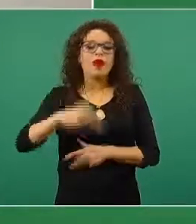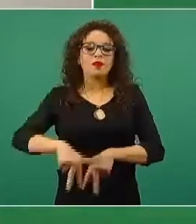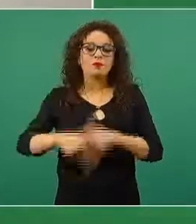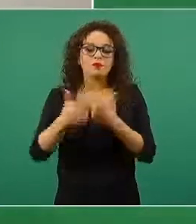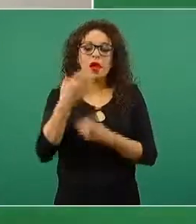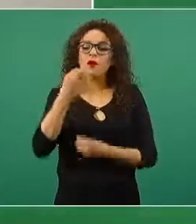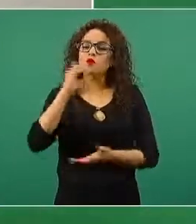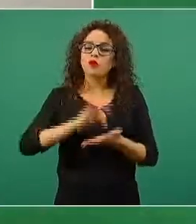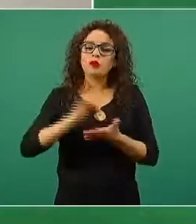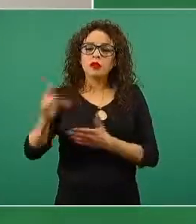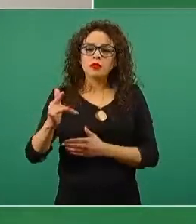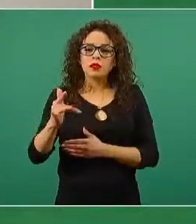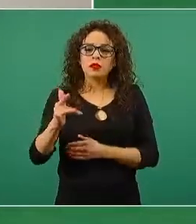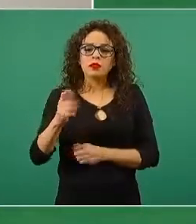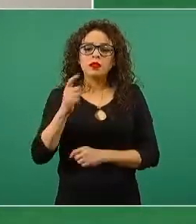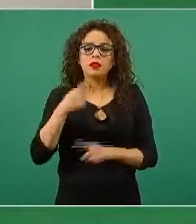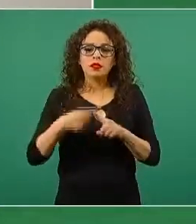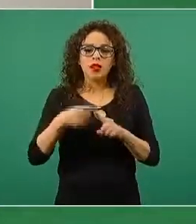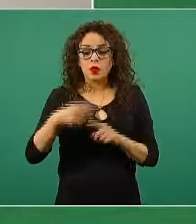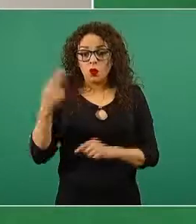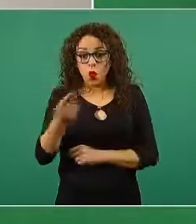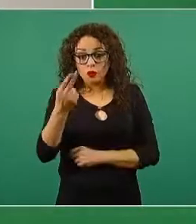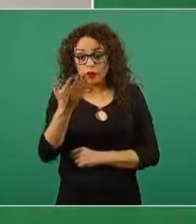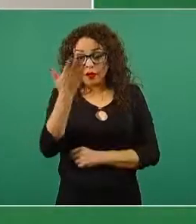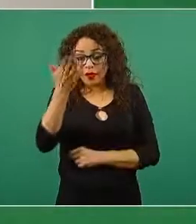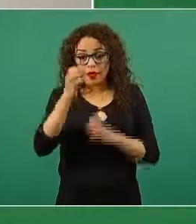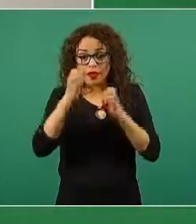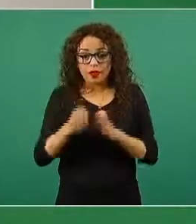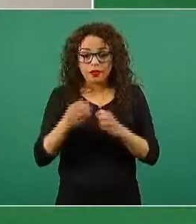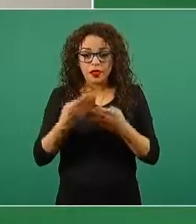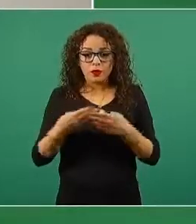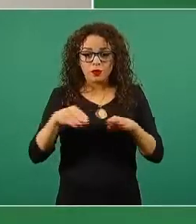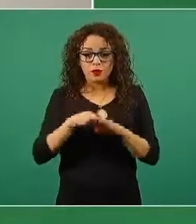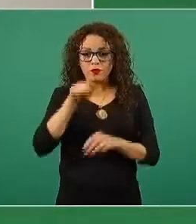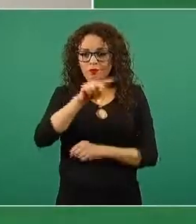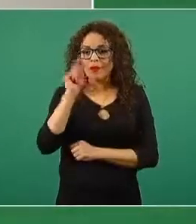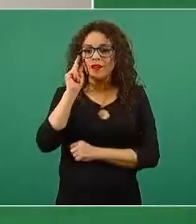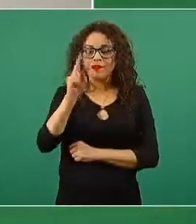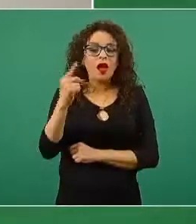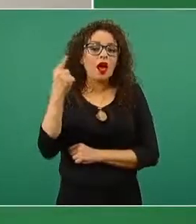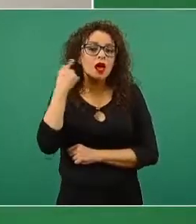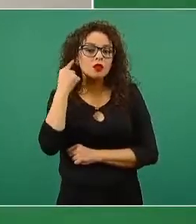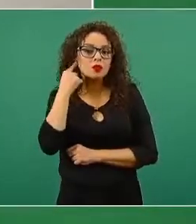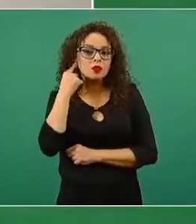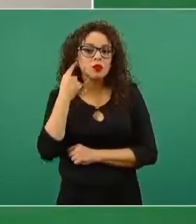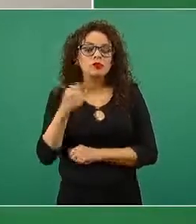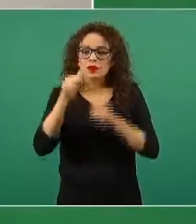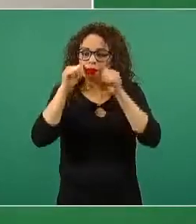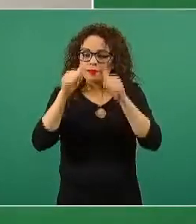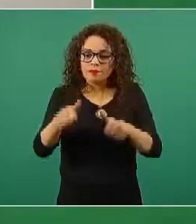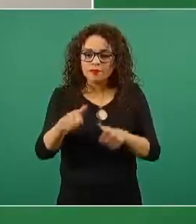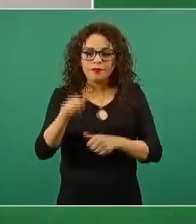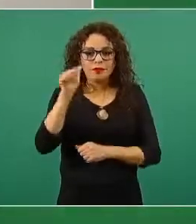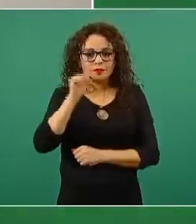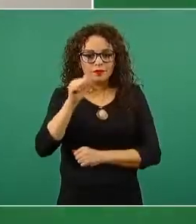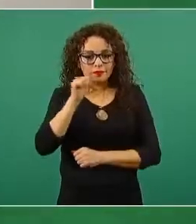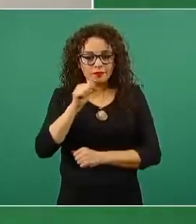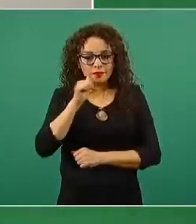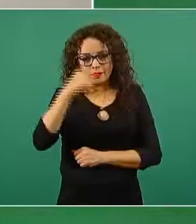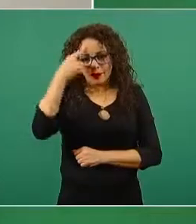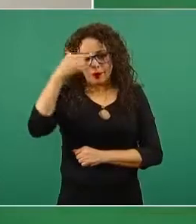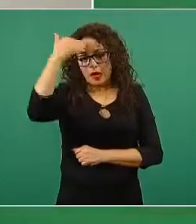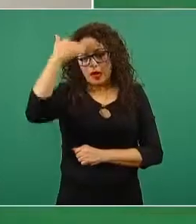todo, muchísimas gracias a usted en casa que nos vio y nos escuchó, que nos ve y nos sigue escuchando